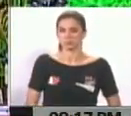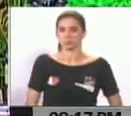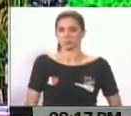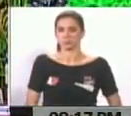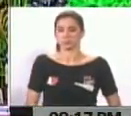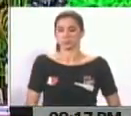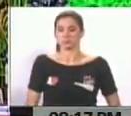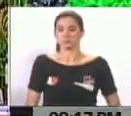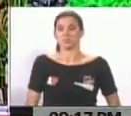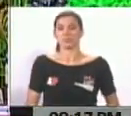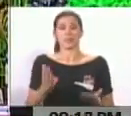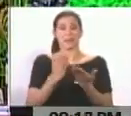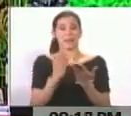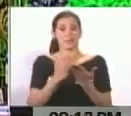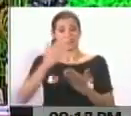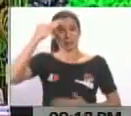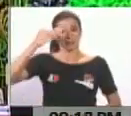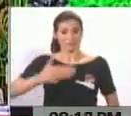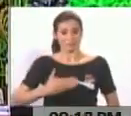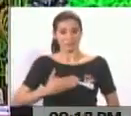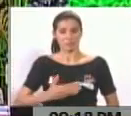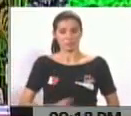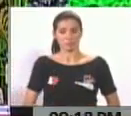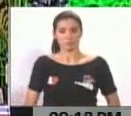en la Academia Militar,